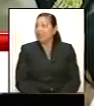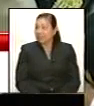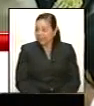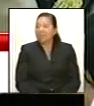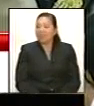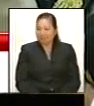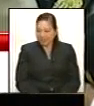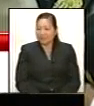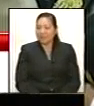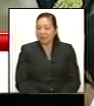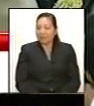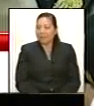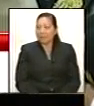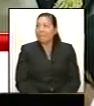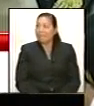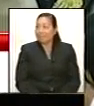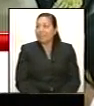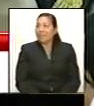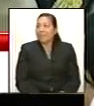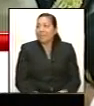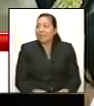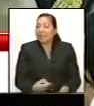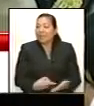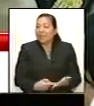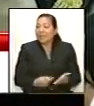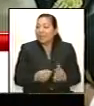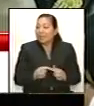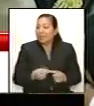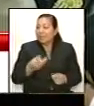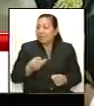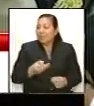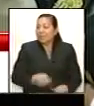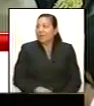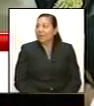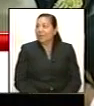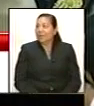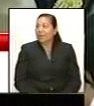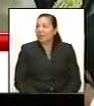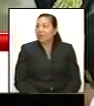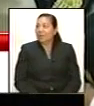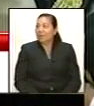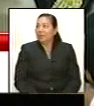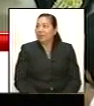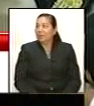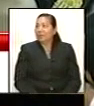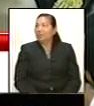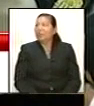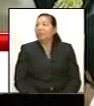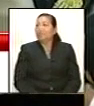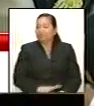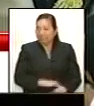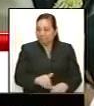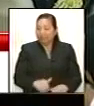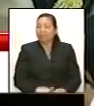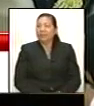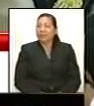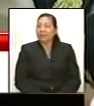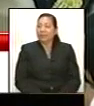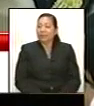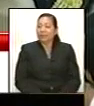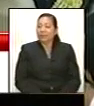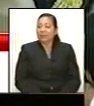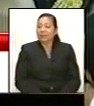dentro. Entonces ahora se está trabajando en la especialización de la policía, porque el sistema que se acaba